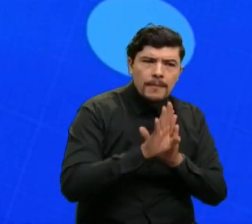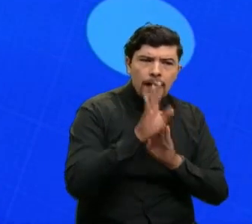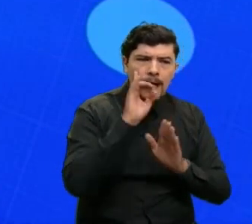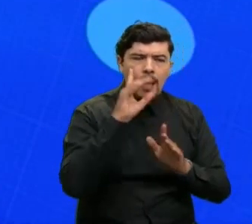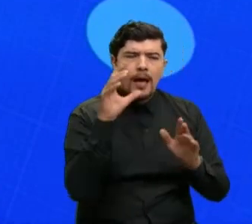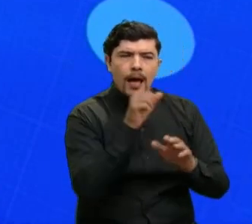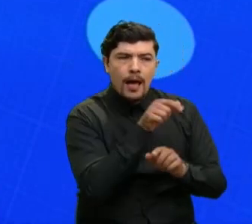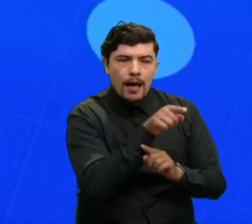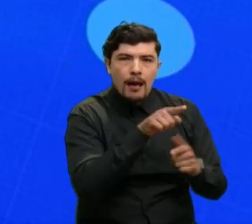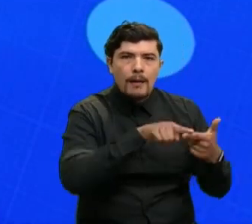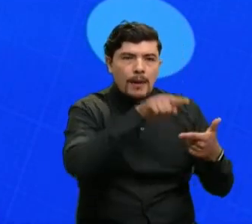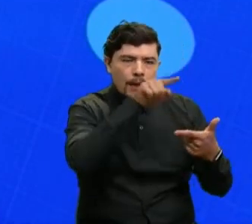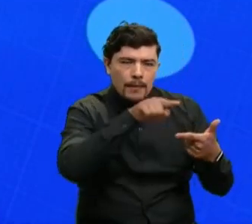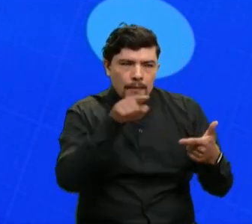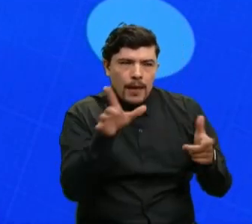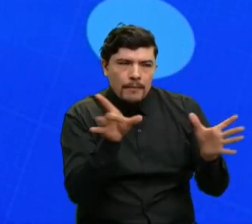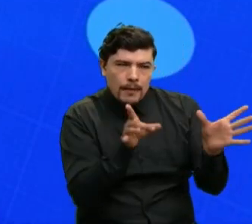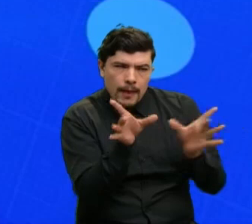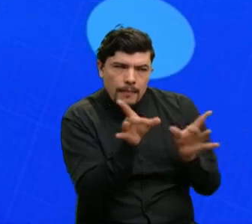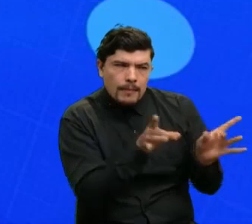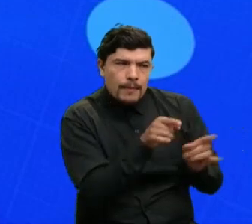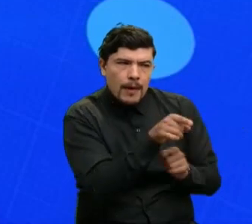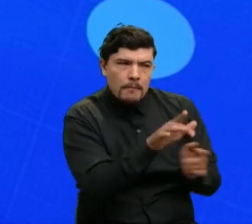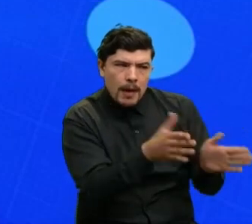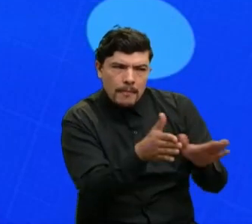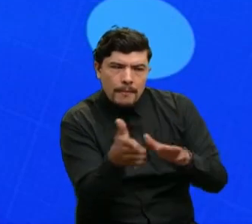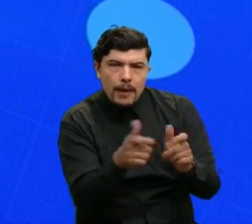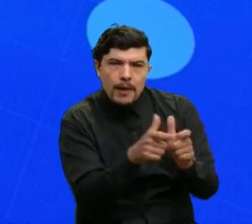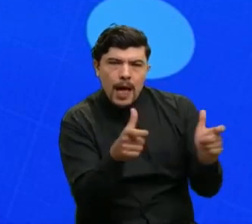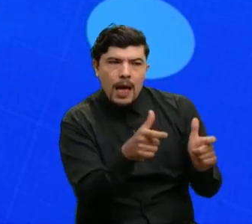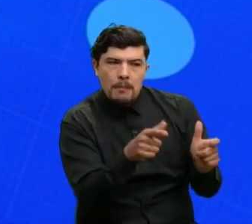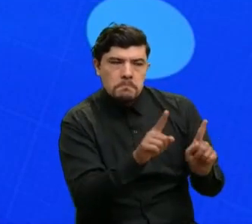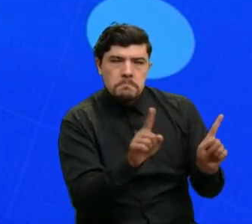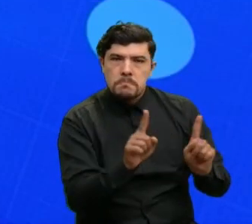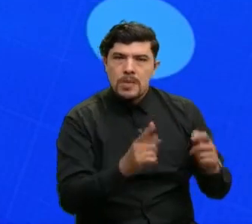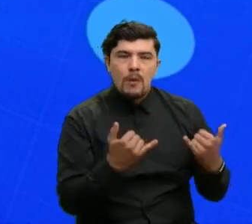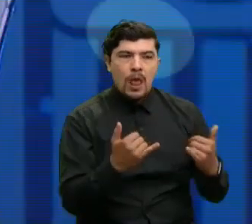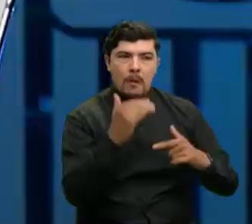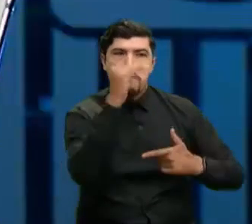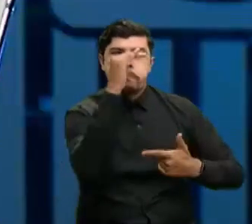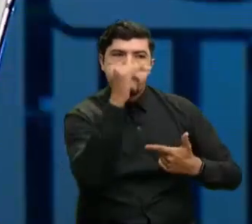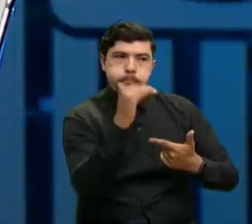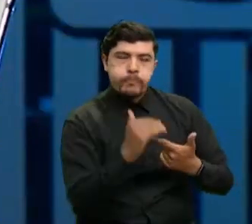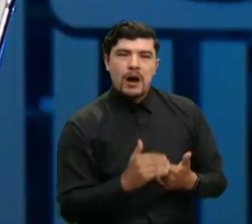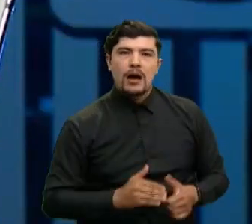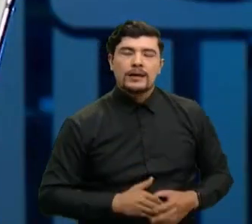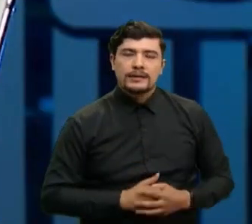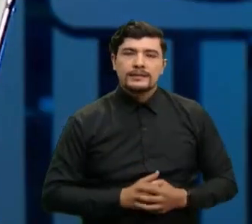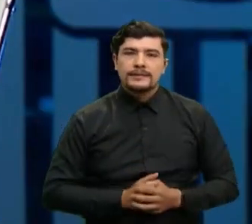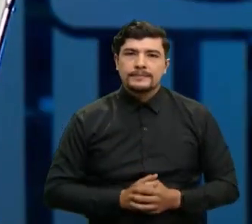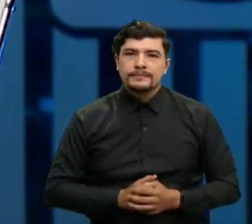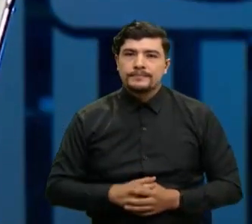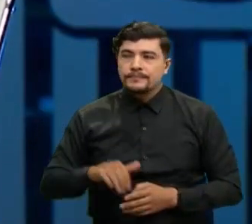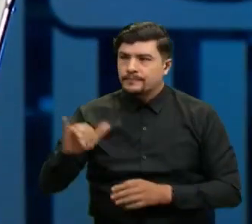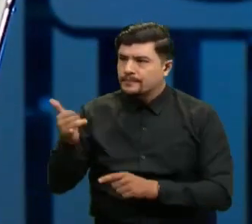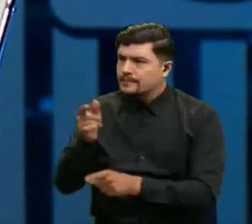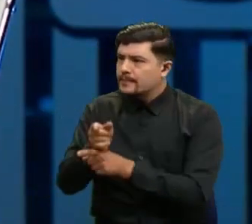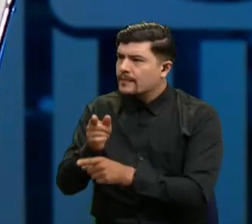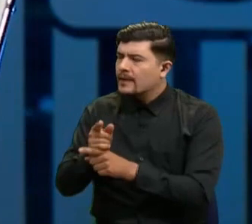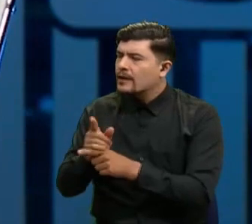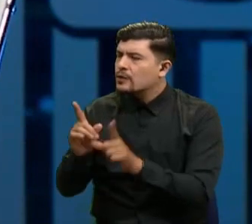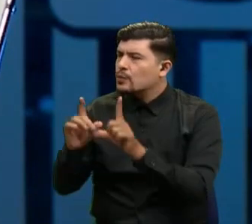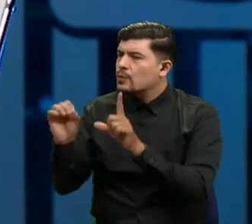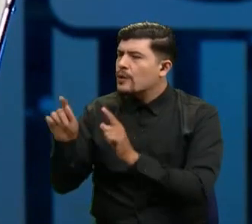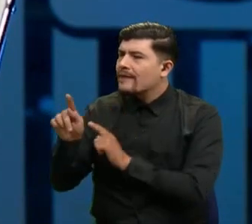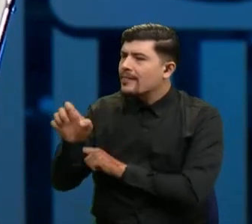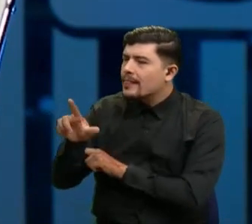la reducción de la mortalidad en algunas poblaciones. Doctor Felipe, en los últimos días salió una carta que es la